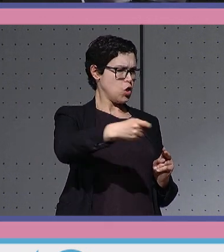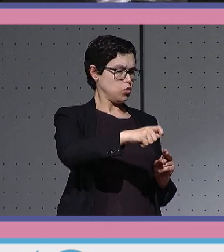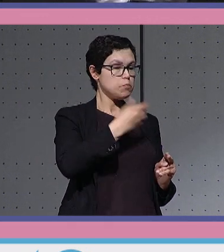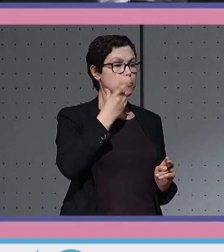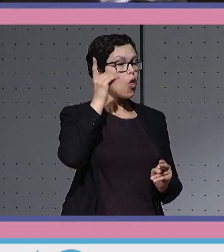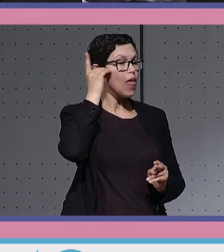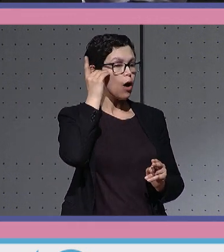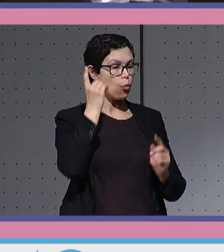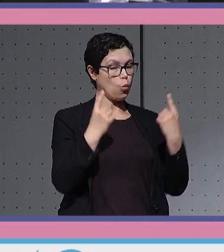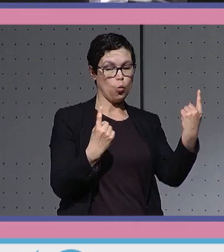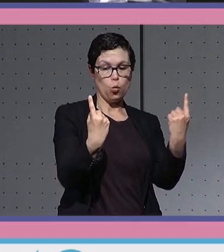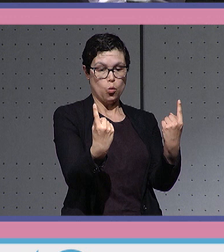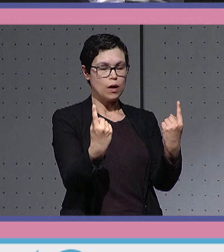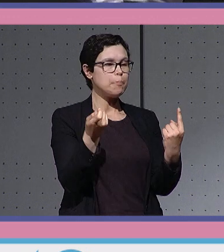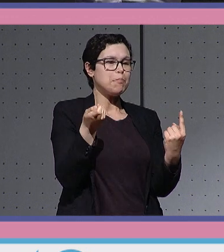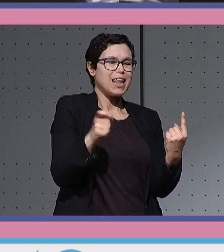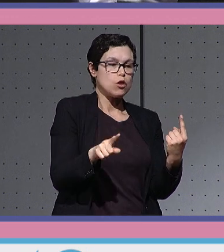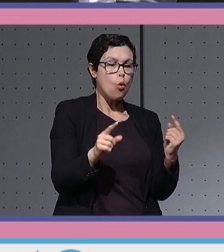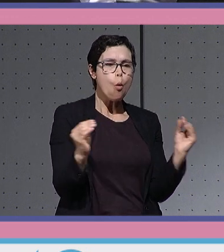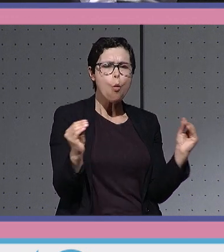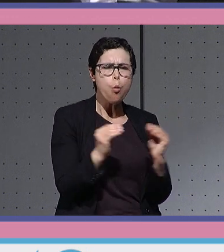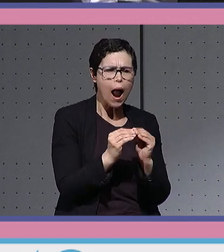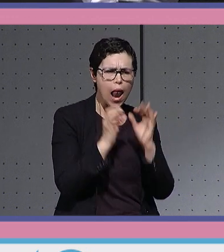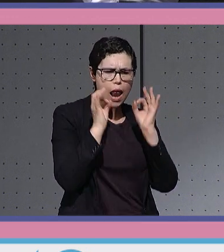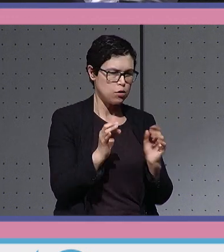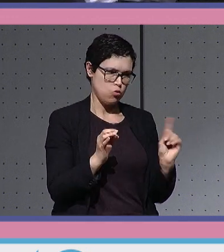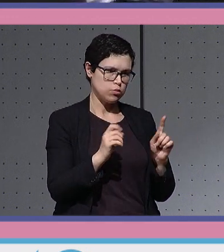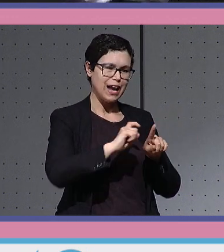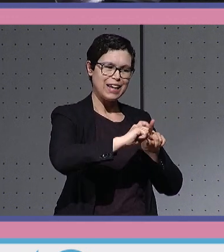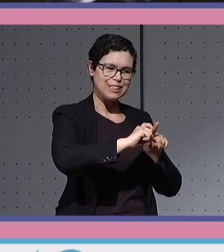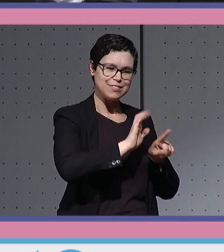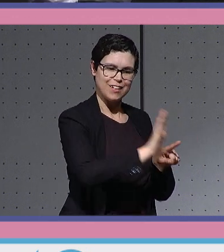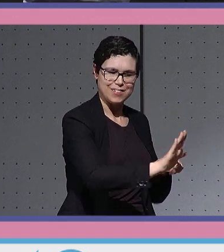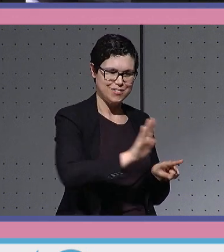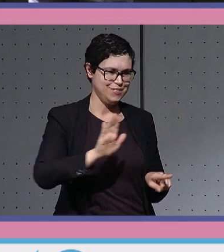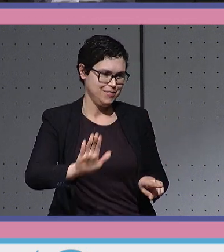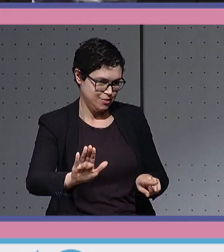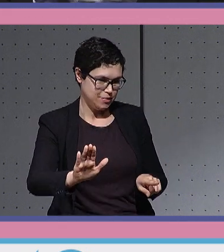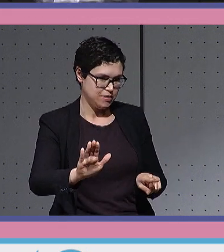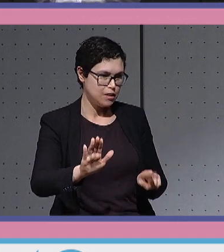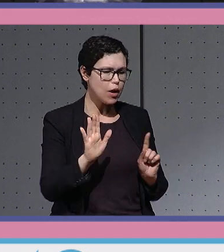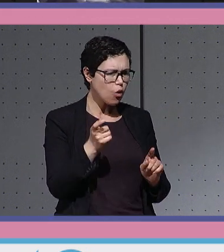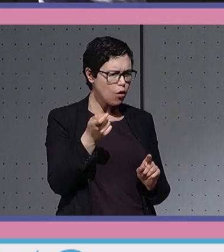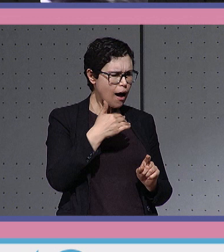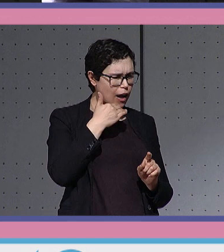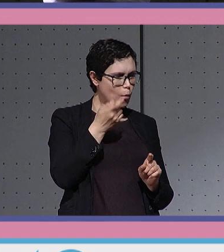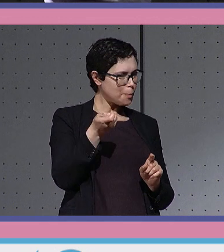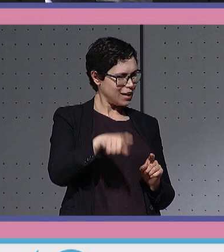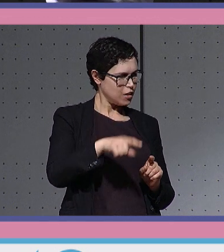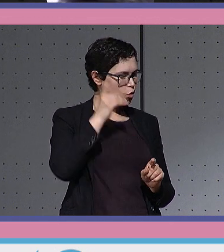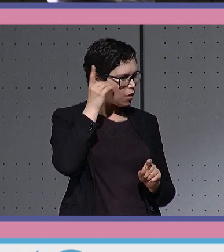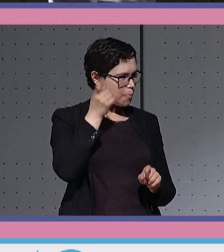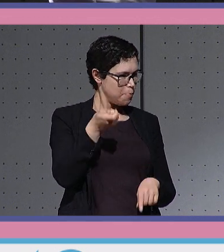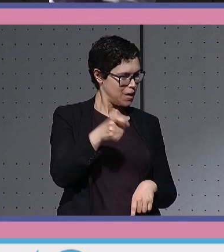son parecidos, pero no iguales, tienen sus características propias. Pero tienen algo parecido y